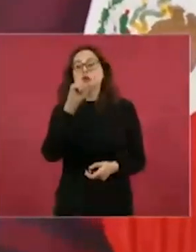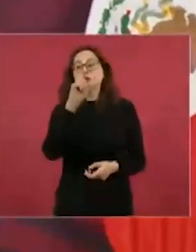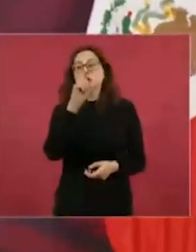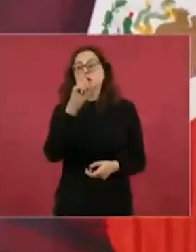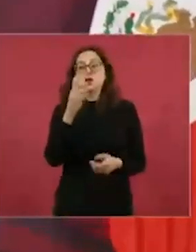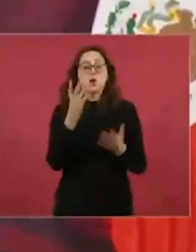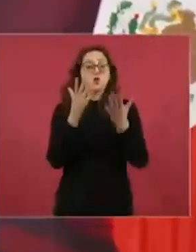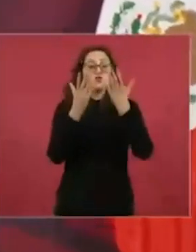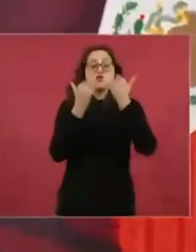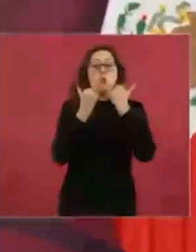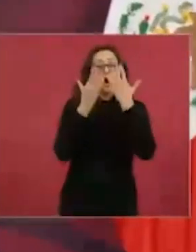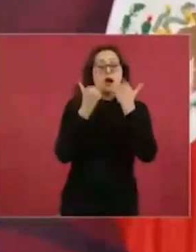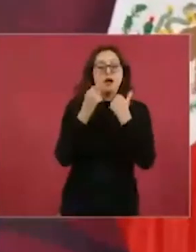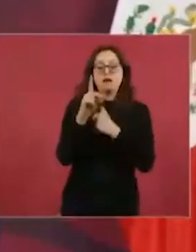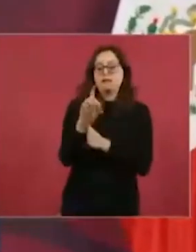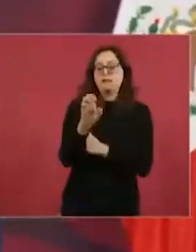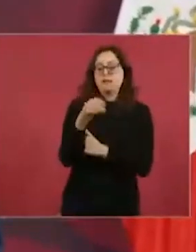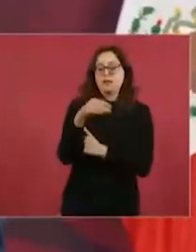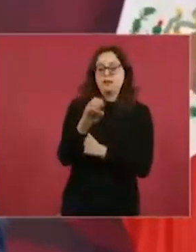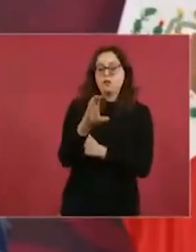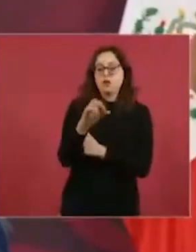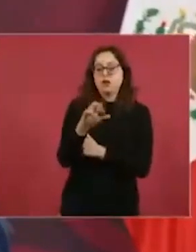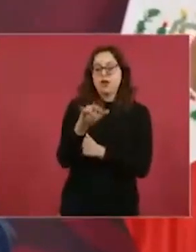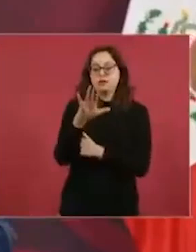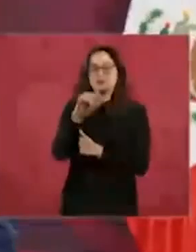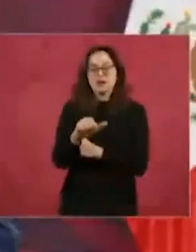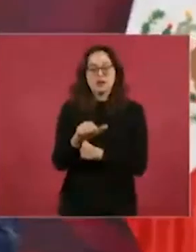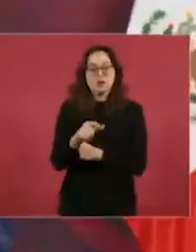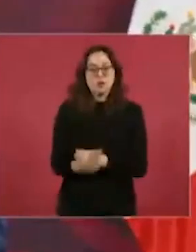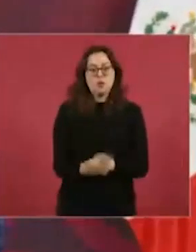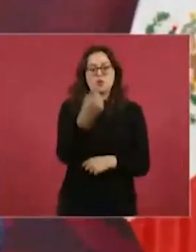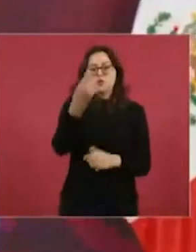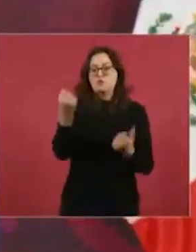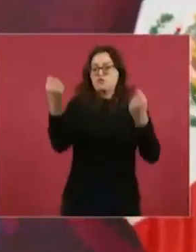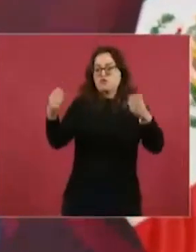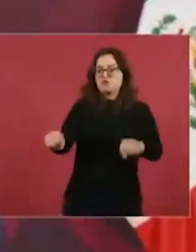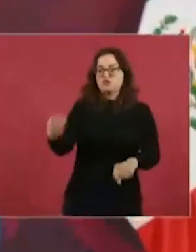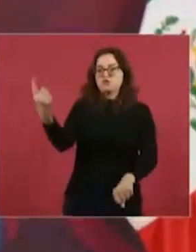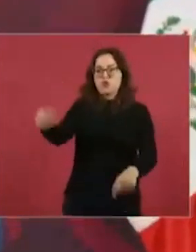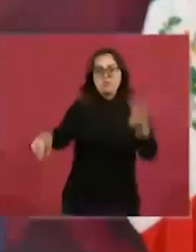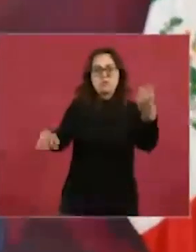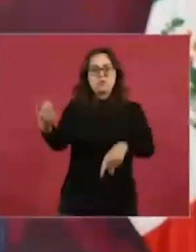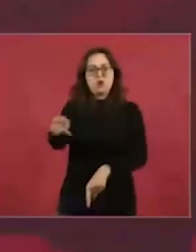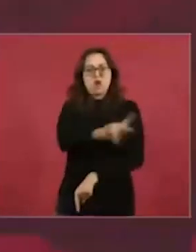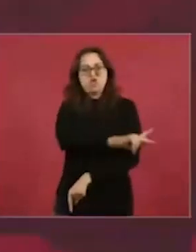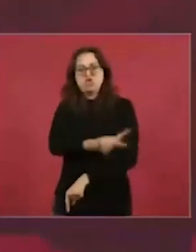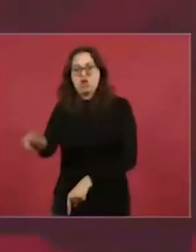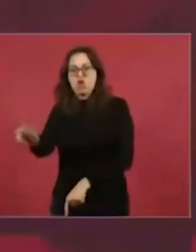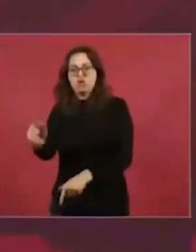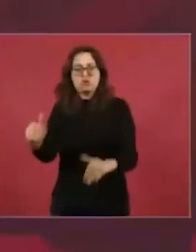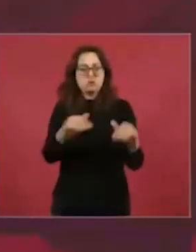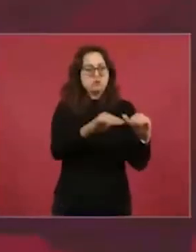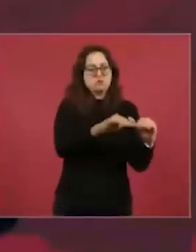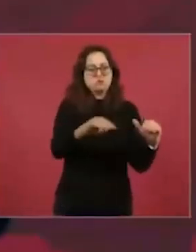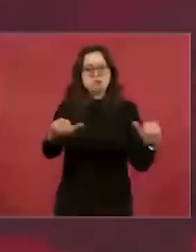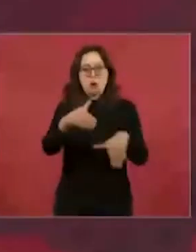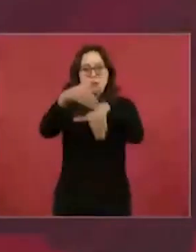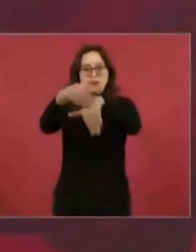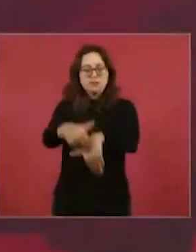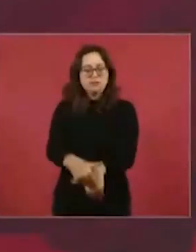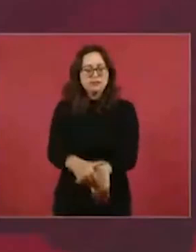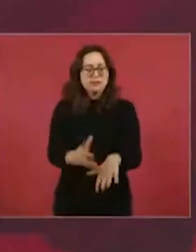apoyar a las personas que menos ganan y regresar el poder adquisitivo a la población mexicana.